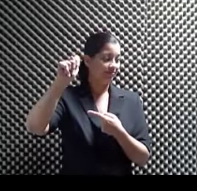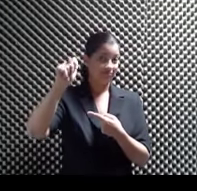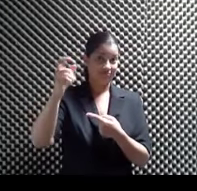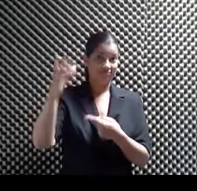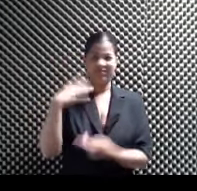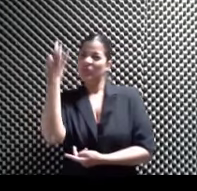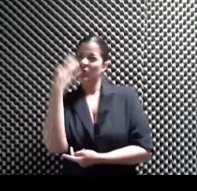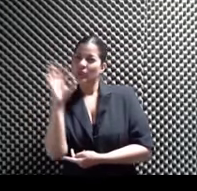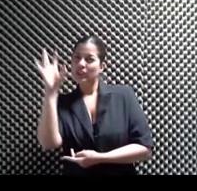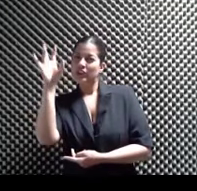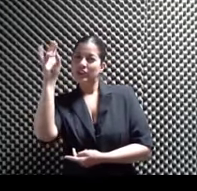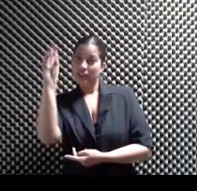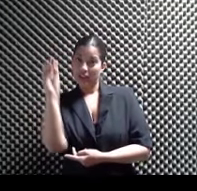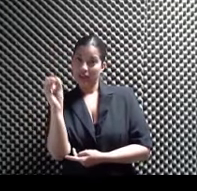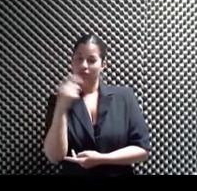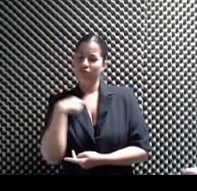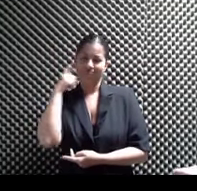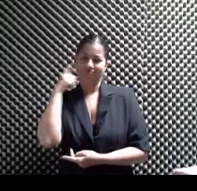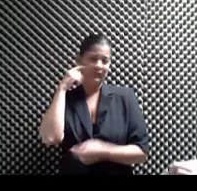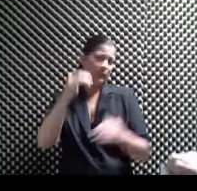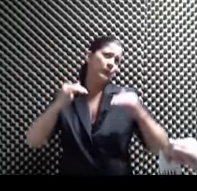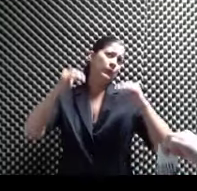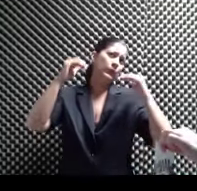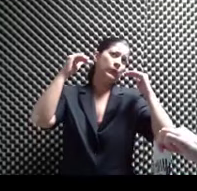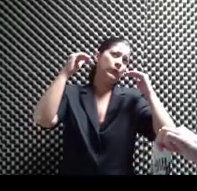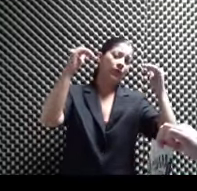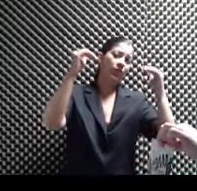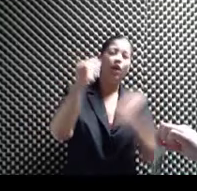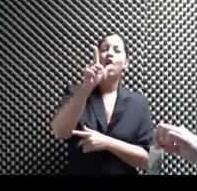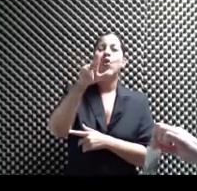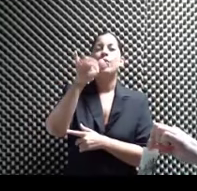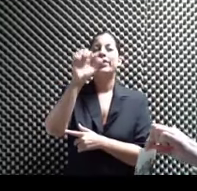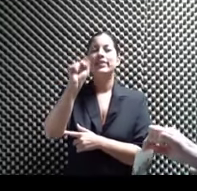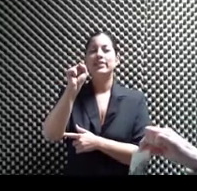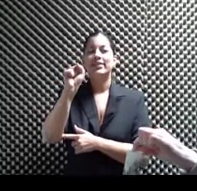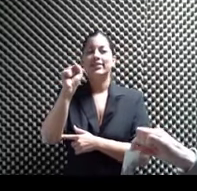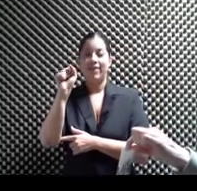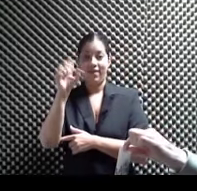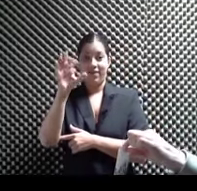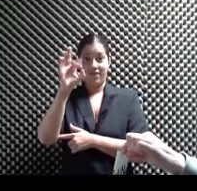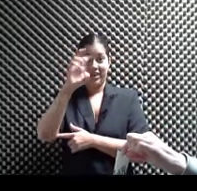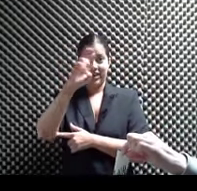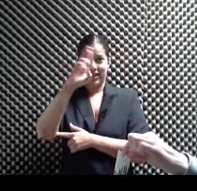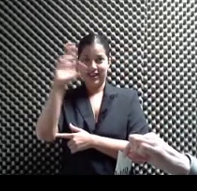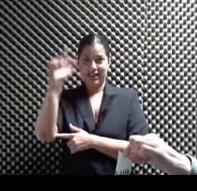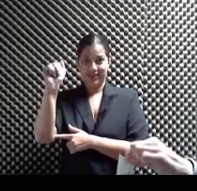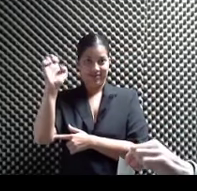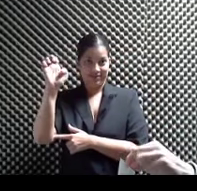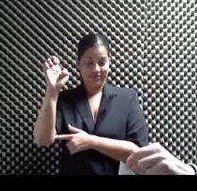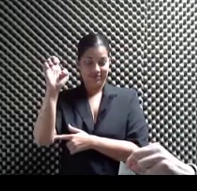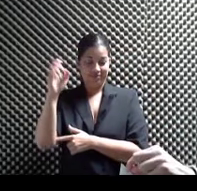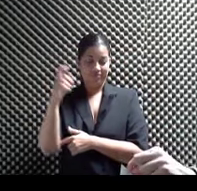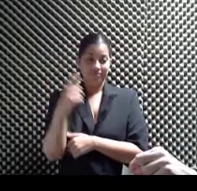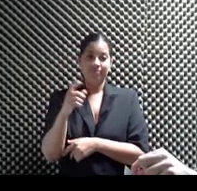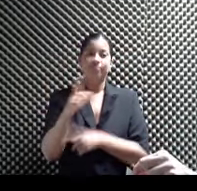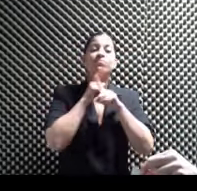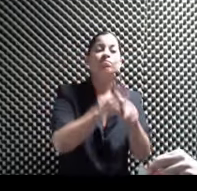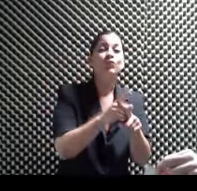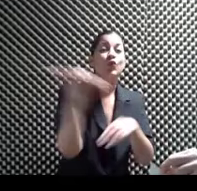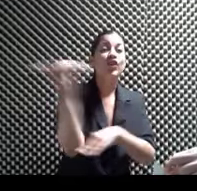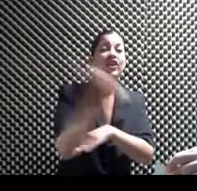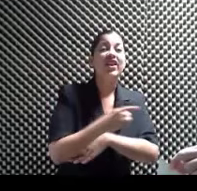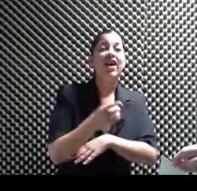más grandes Don Luis Aferri Que era Gobernador Declaró Día de Fiesta Y todo El mundo Fue a recibir A la primera Puerto Riqueña En ser Proclamada